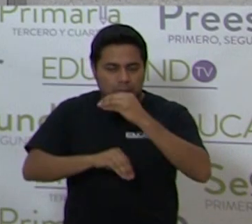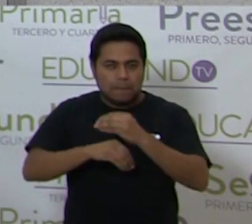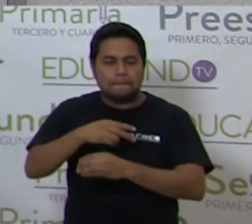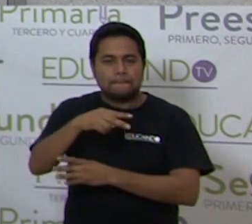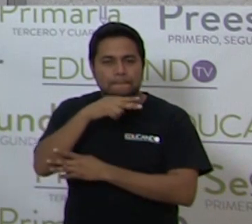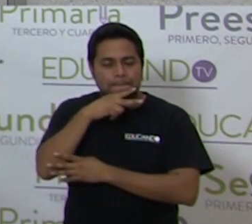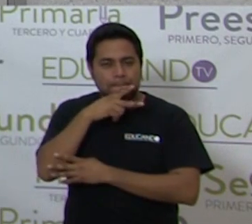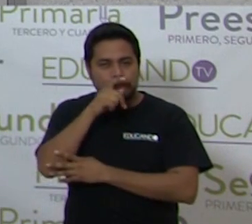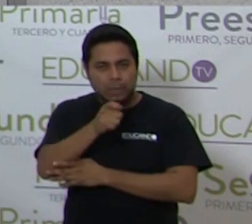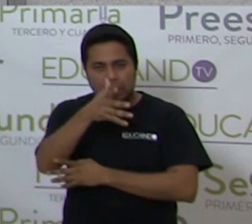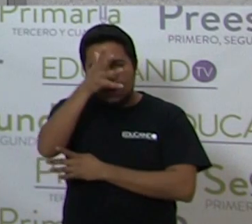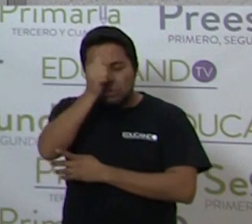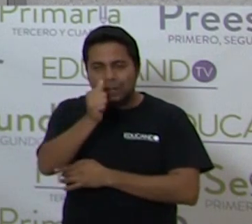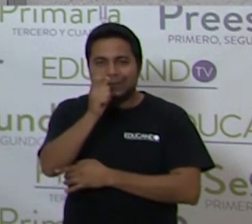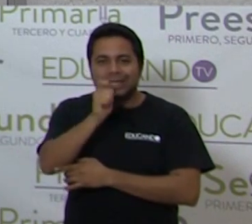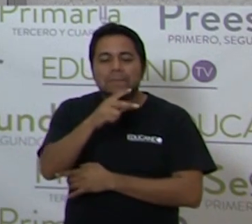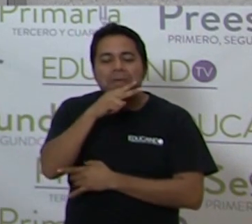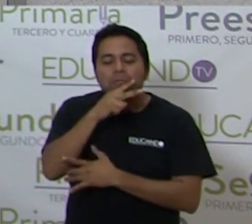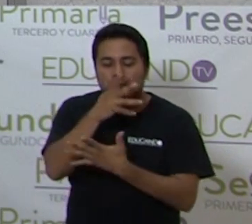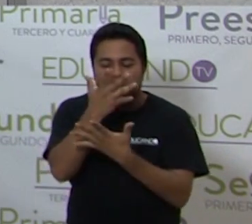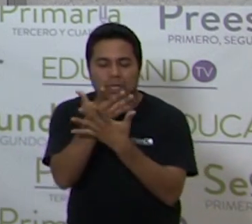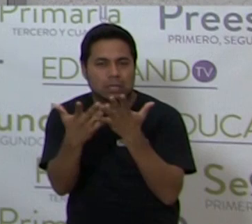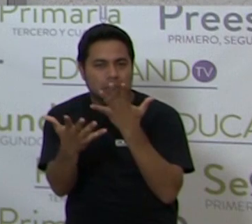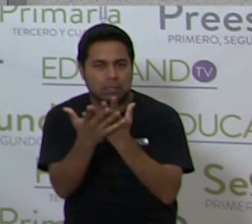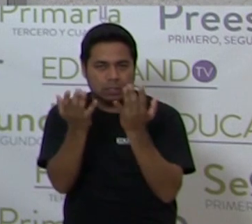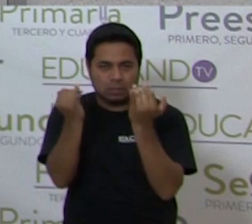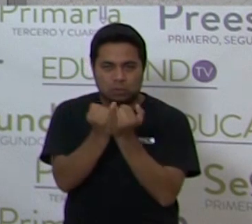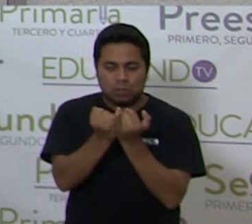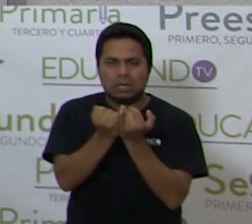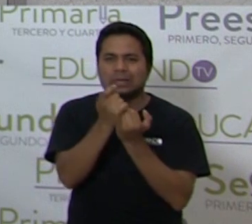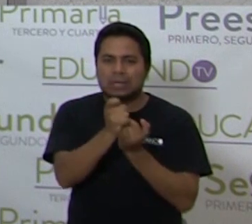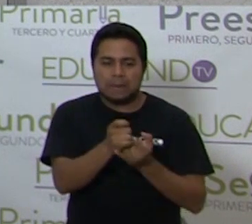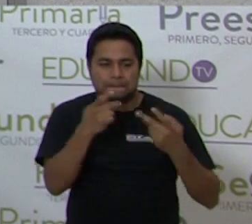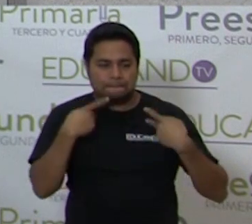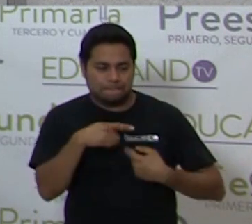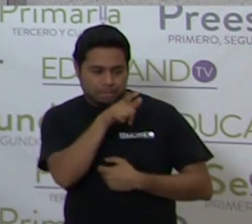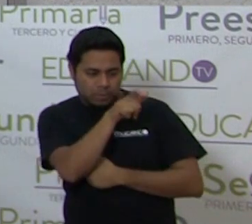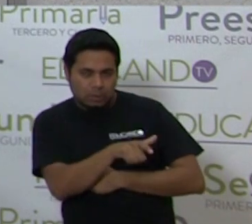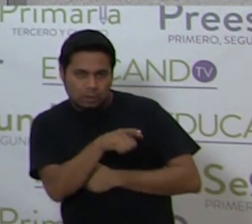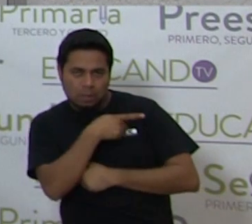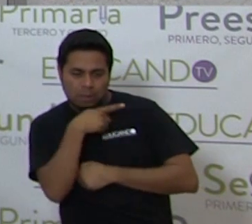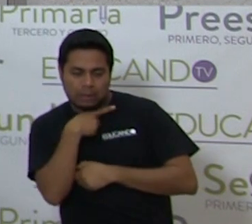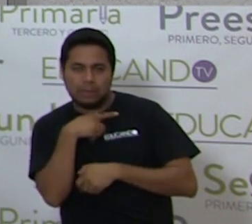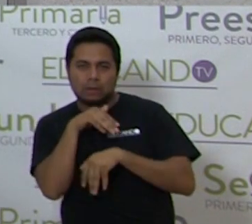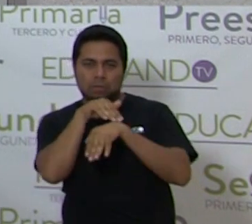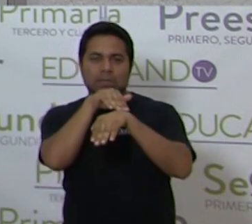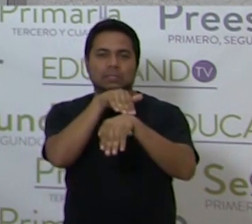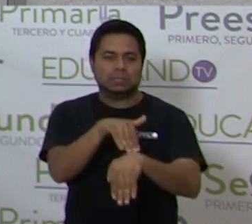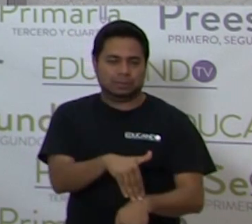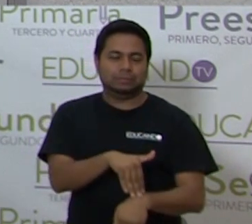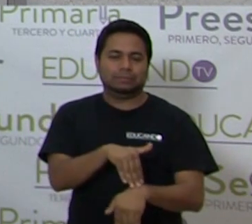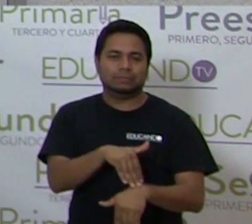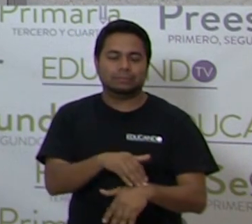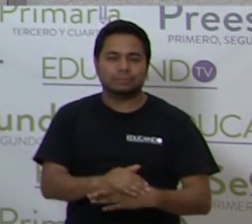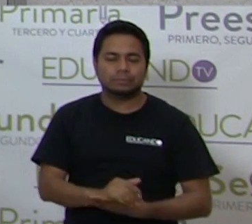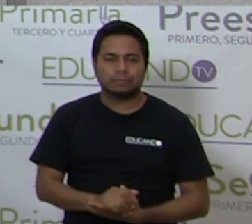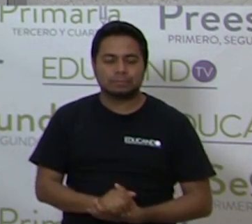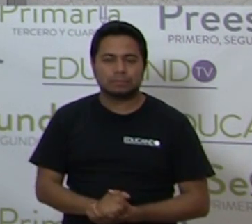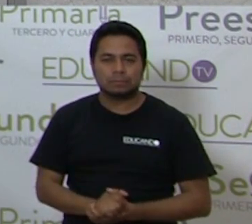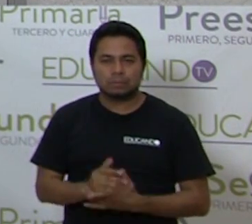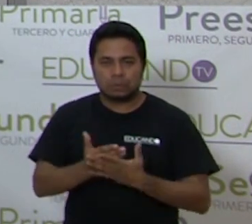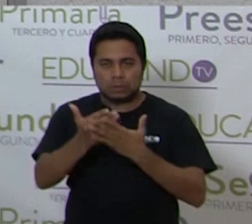que es una acción la cual el sujeto tiene que ejecutar. Vamos con